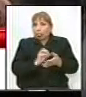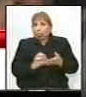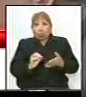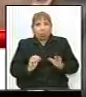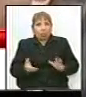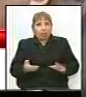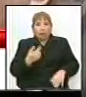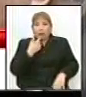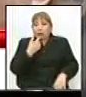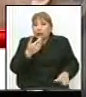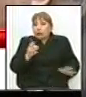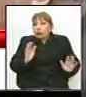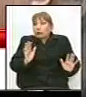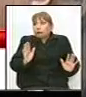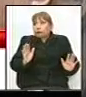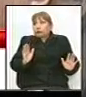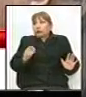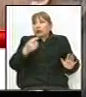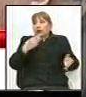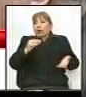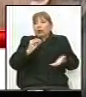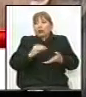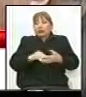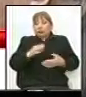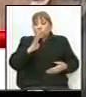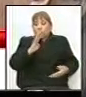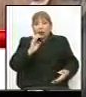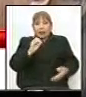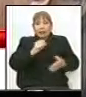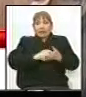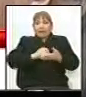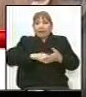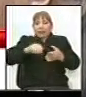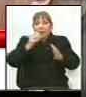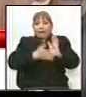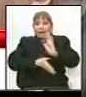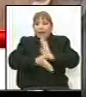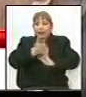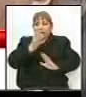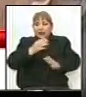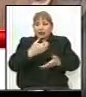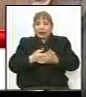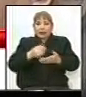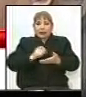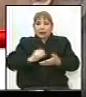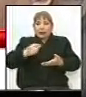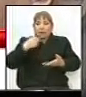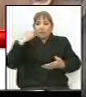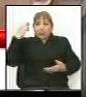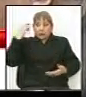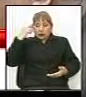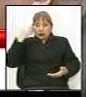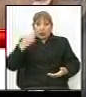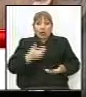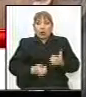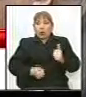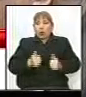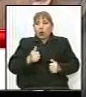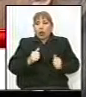en cuarto poder. Y además se detectaron 40 firmas falsas para la inscripción de este partido político, la